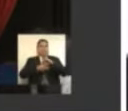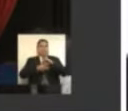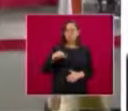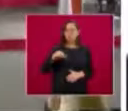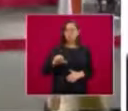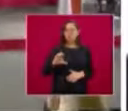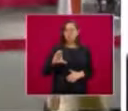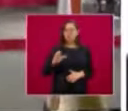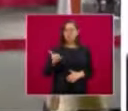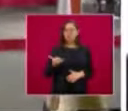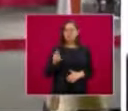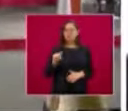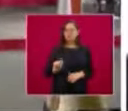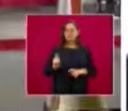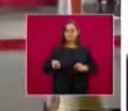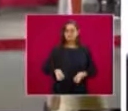pueden